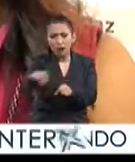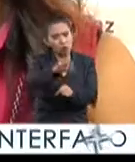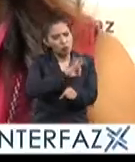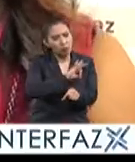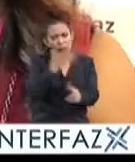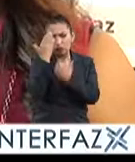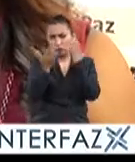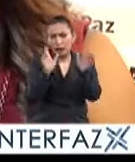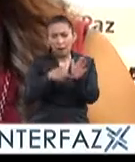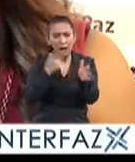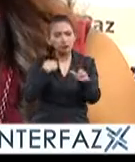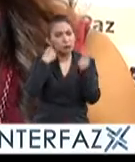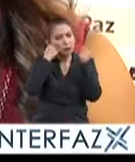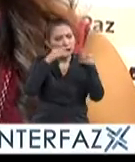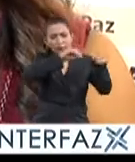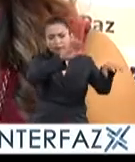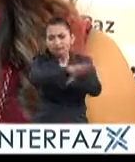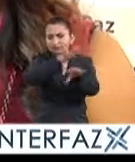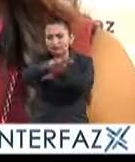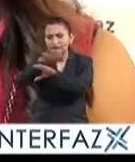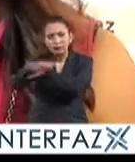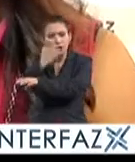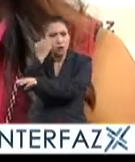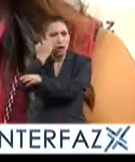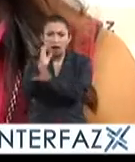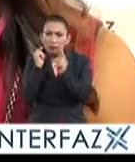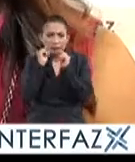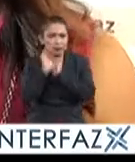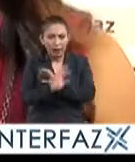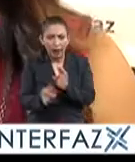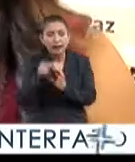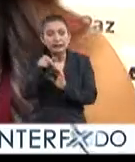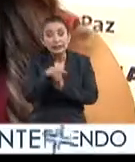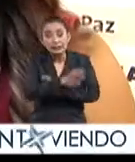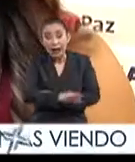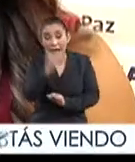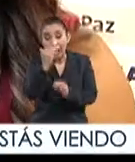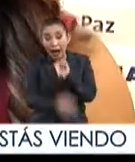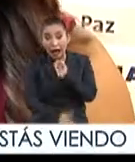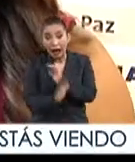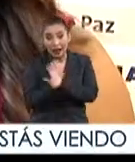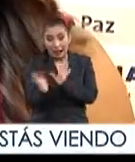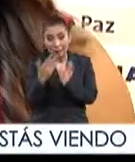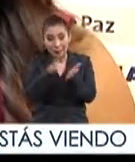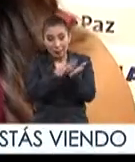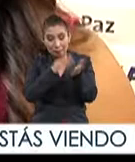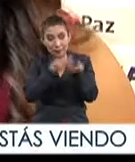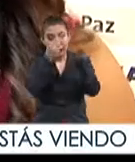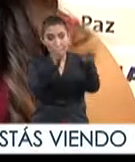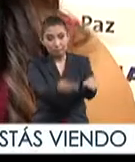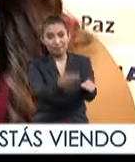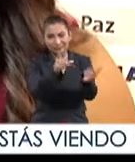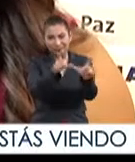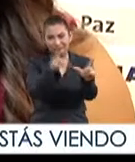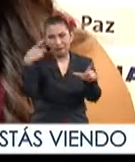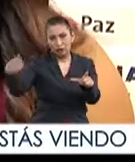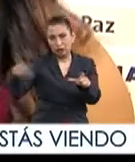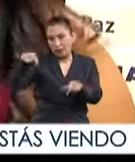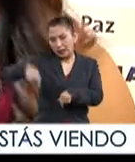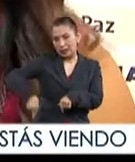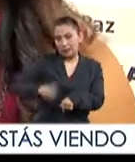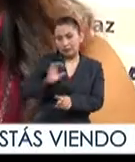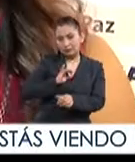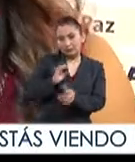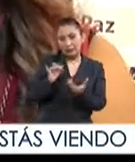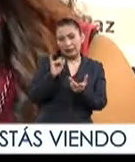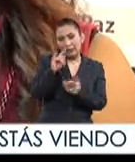puedan continuar estudiando y de esta forma, una vez que ellos tengan ya ese documento de identificación, por ejemplo, pues